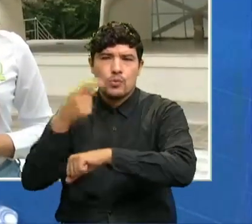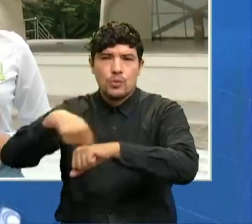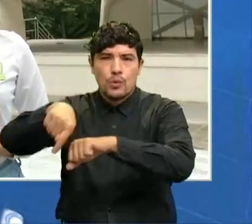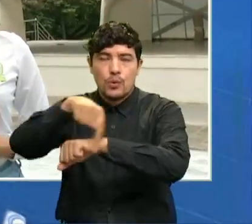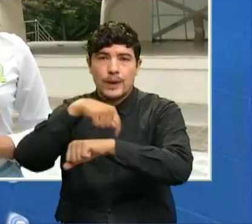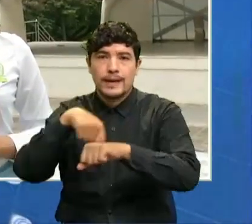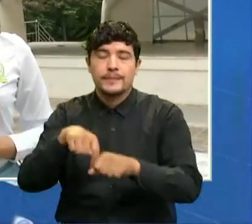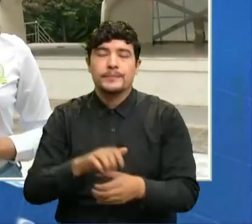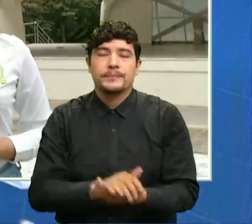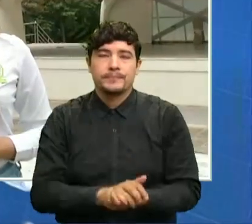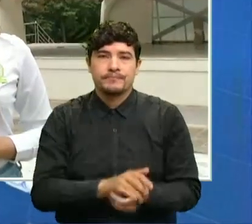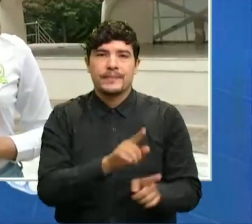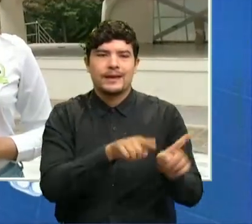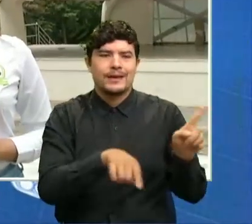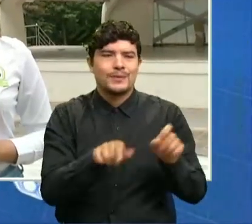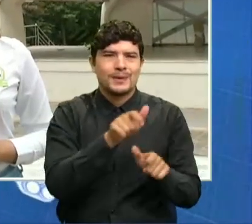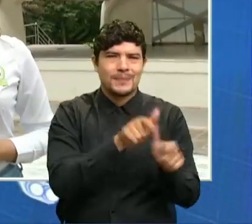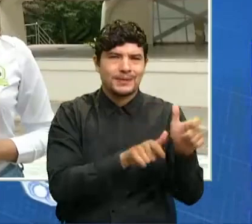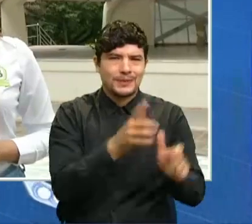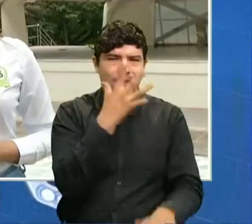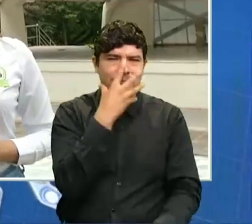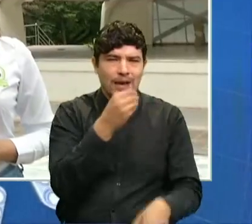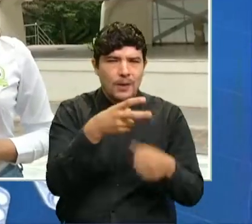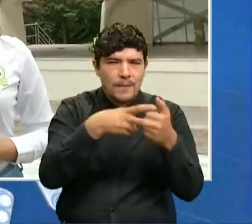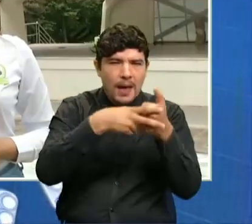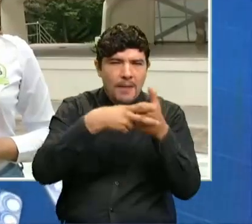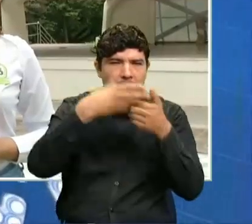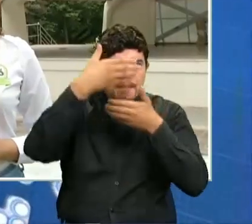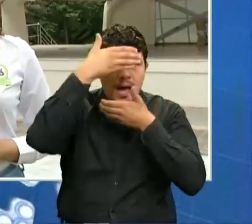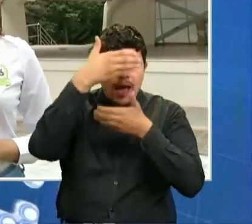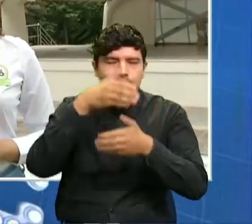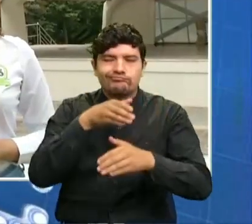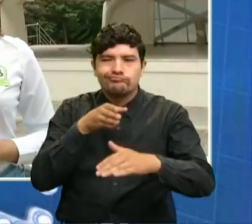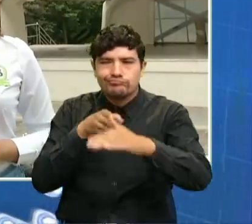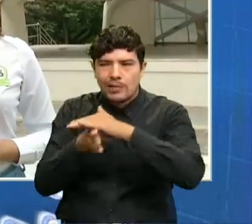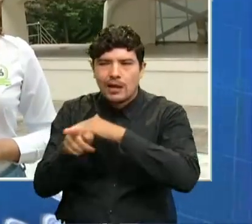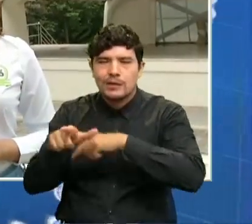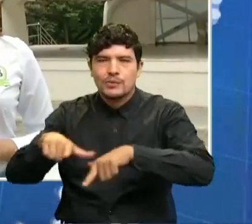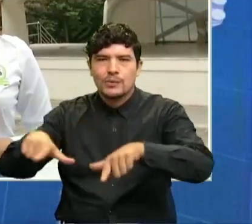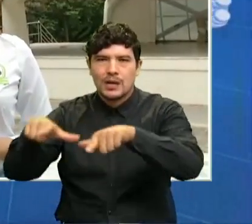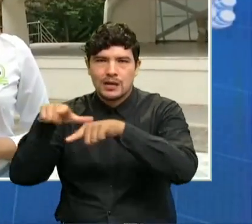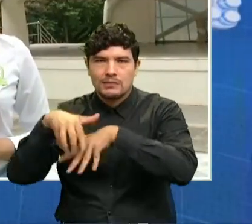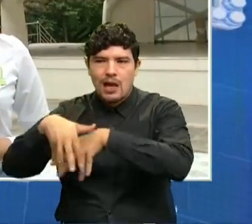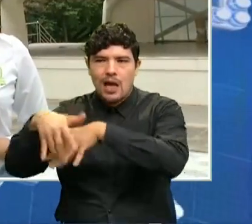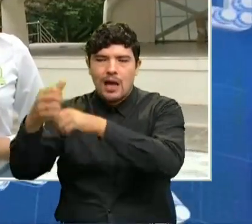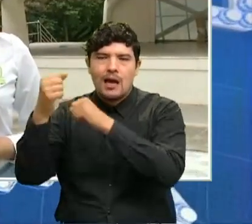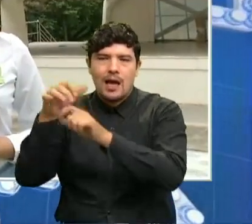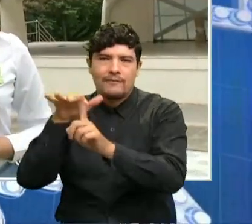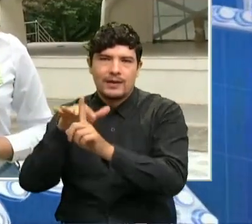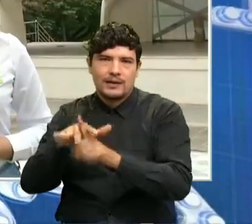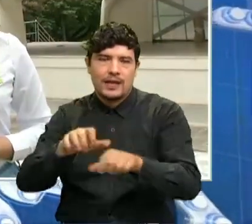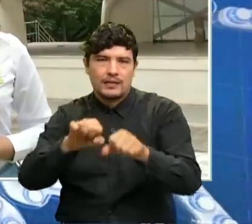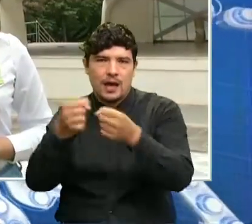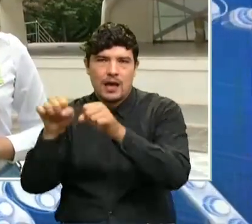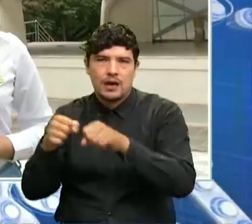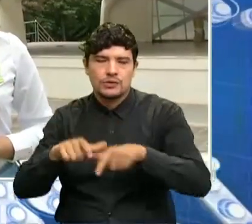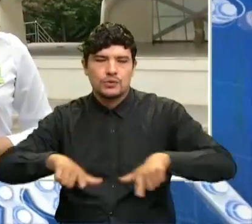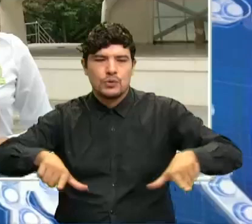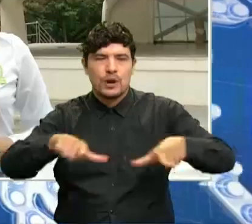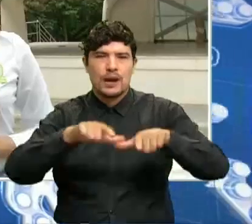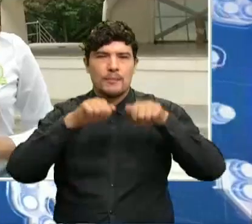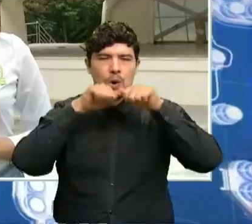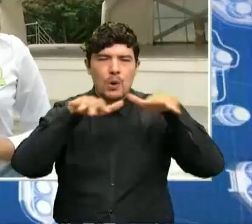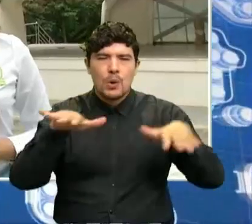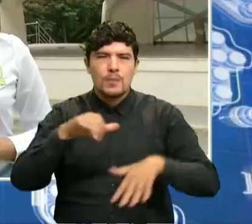parte de algunos infiltrados a estas concentraciones que han generado destrozos y daños, alteración del orden público. Ya veíamos la situación